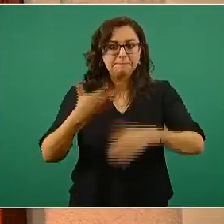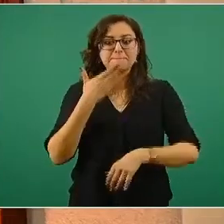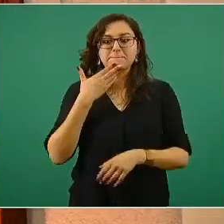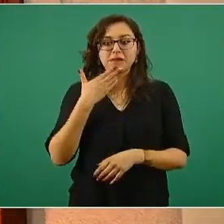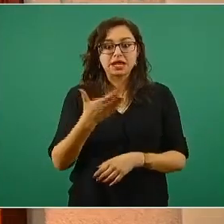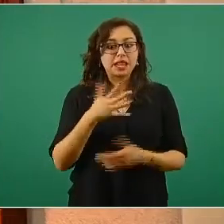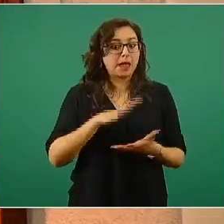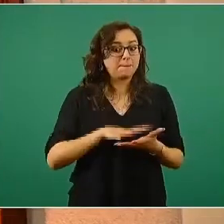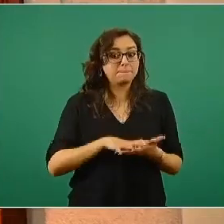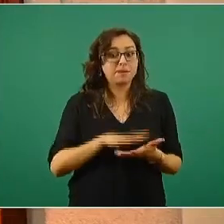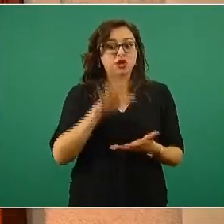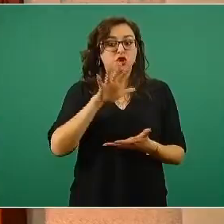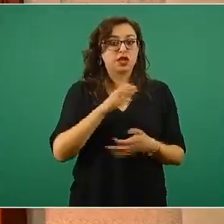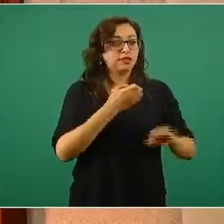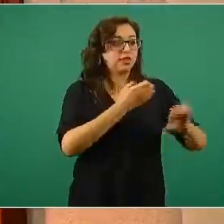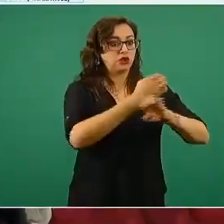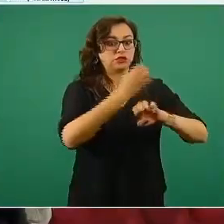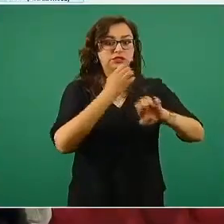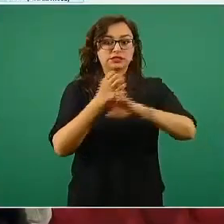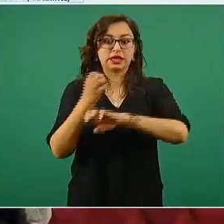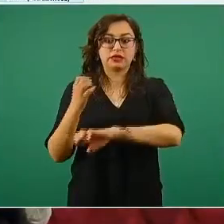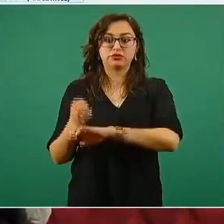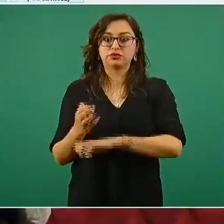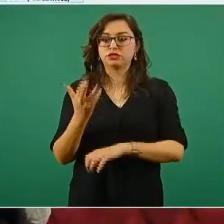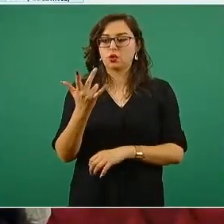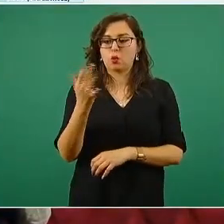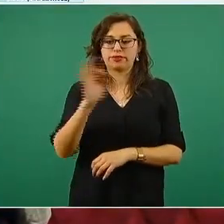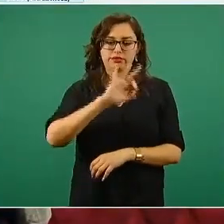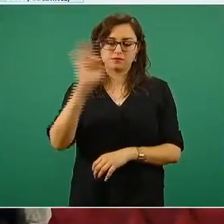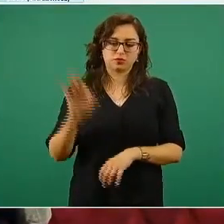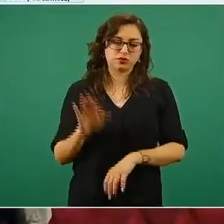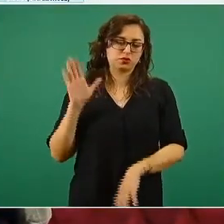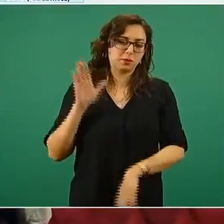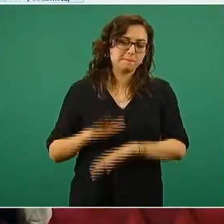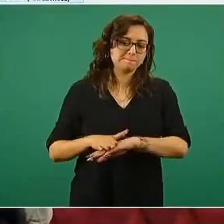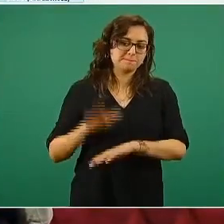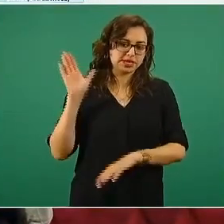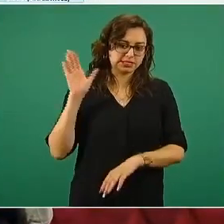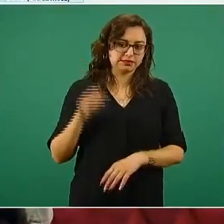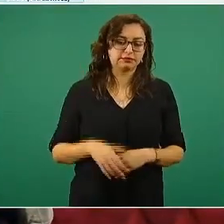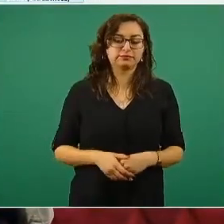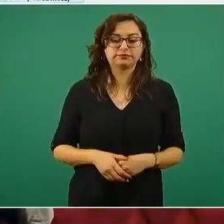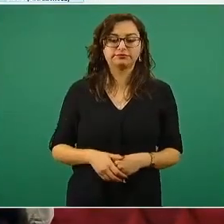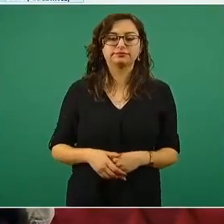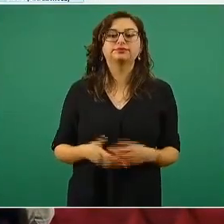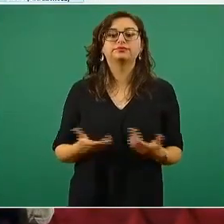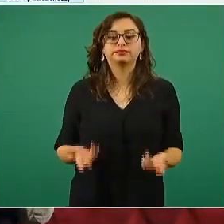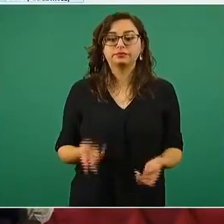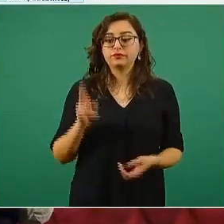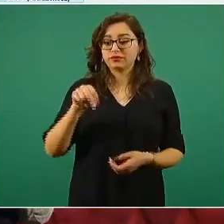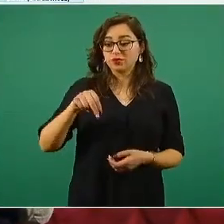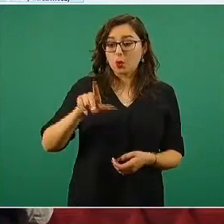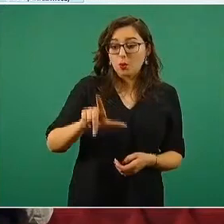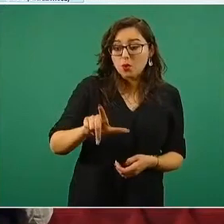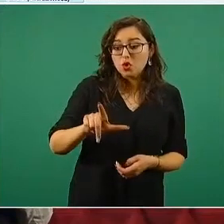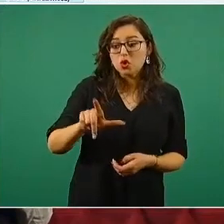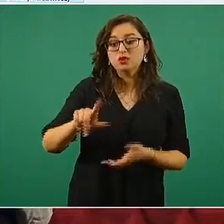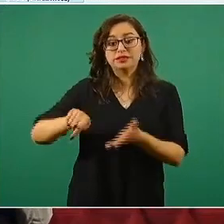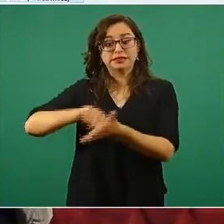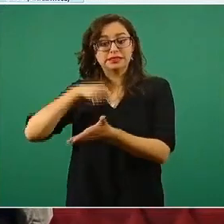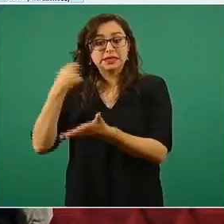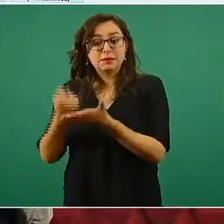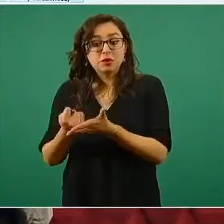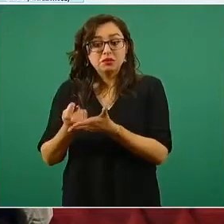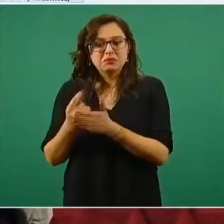las entidades, o la mitad de ellas, superando la mitad de su aplicación. Obviamente Nuevo León y Tamaulipas, que tienen el